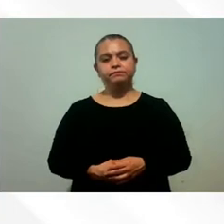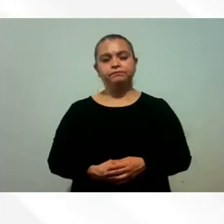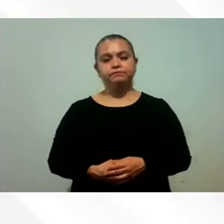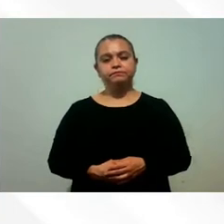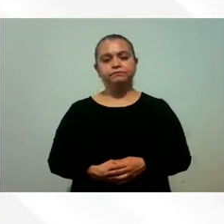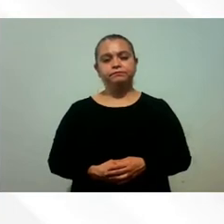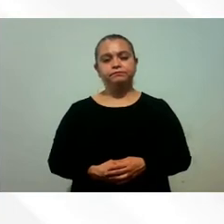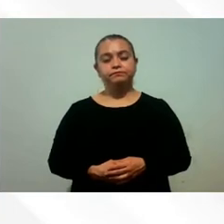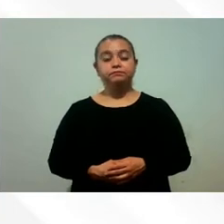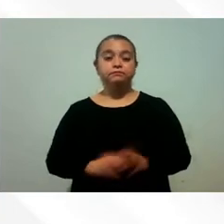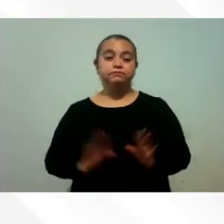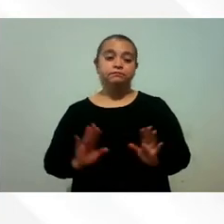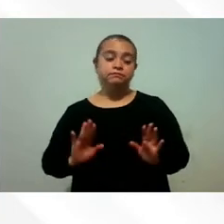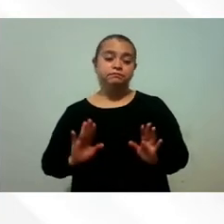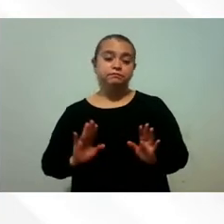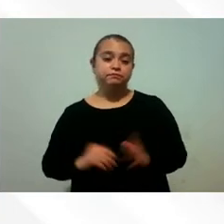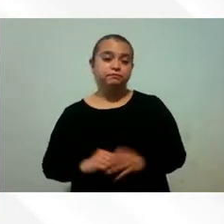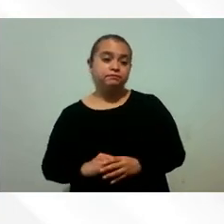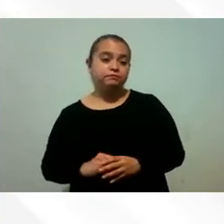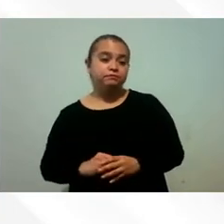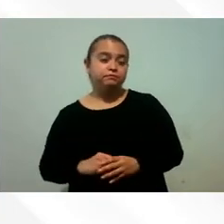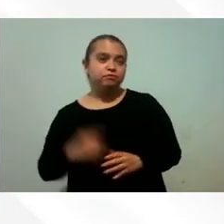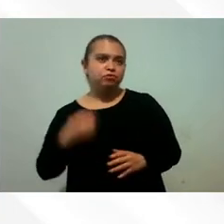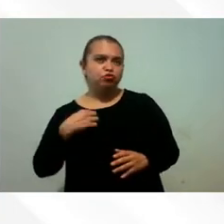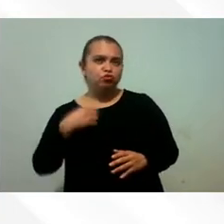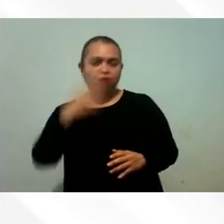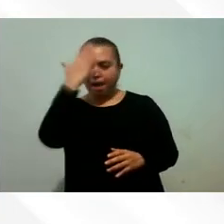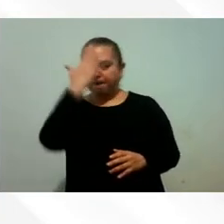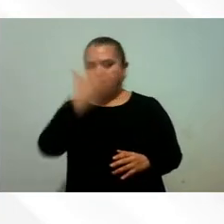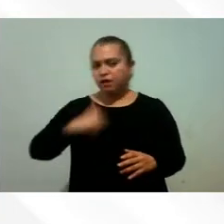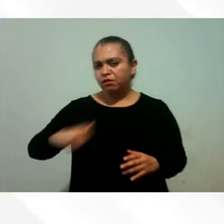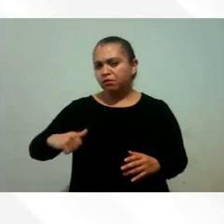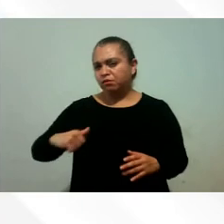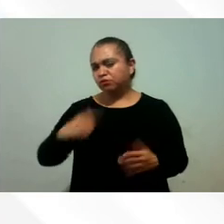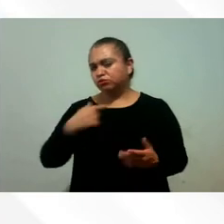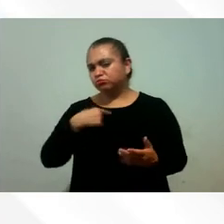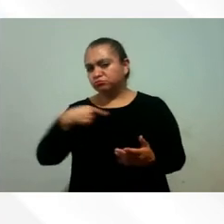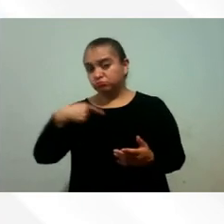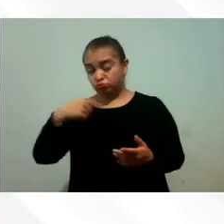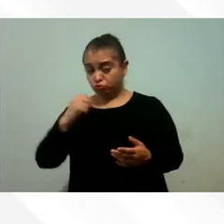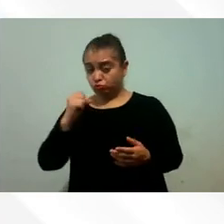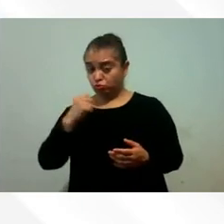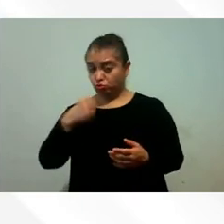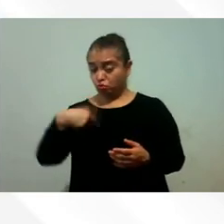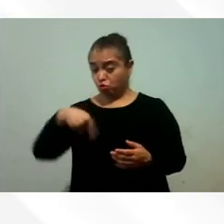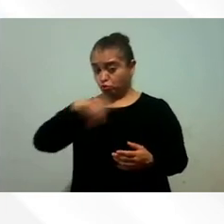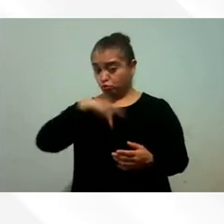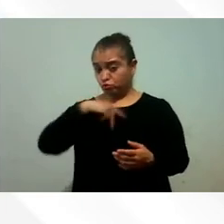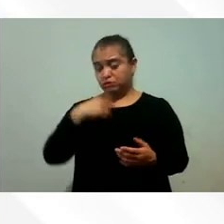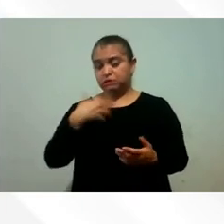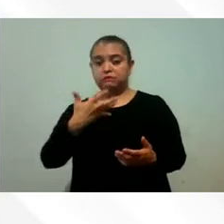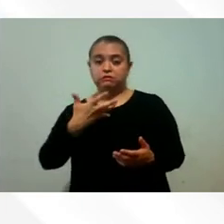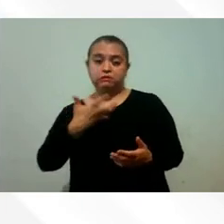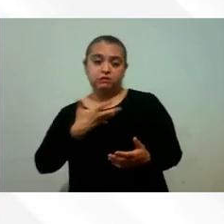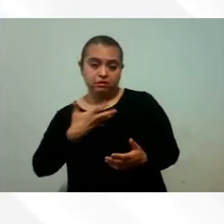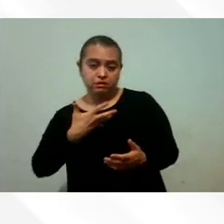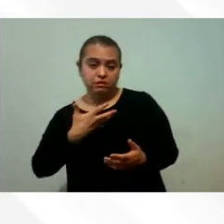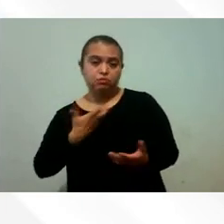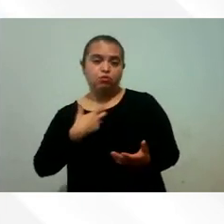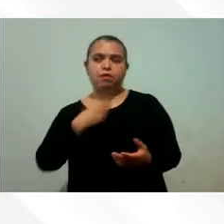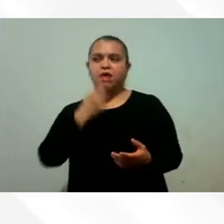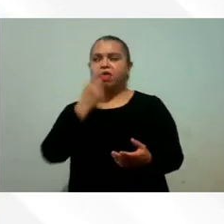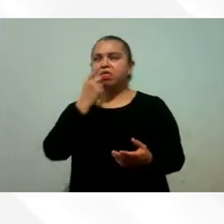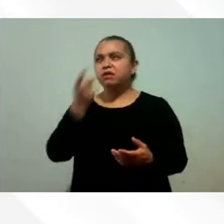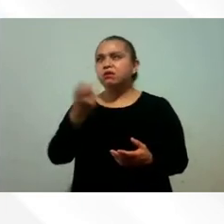Y bueno, por aquí nos están hablando de la capacidad que debemos de tener para poder pues nombrar todo lo que sentimos,